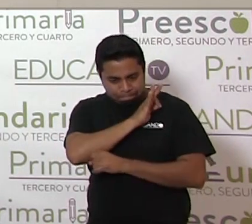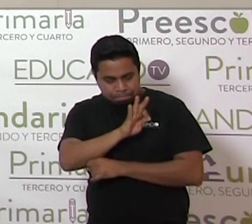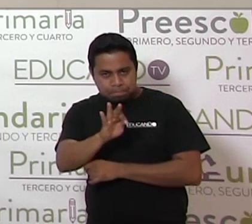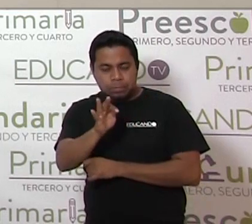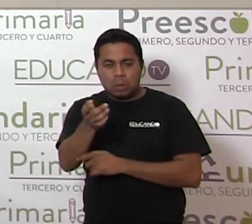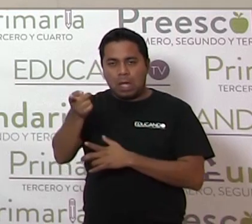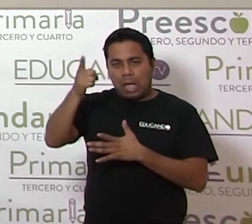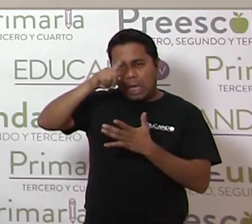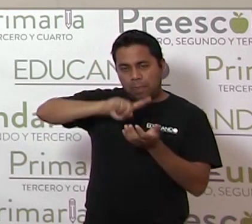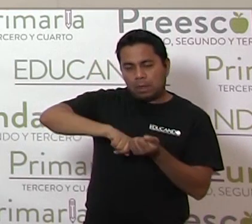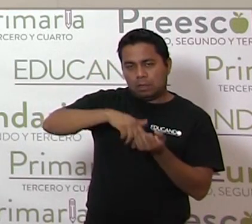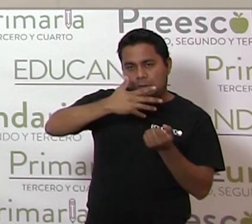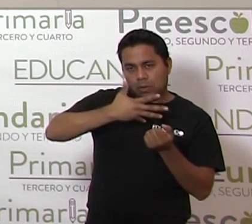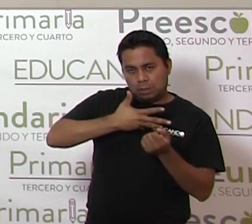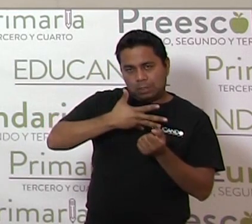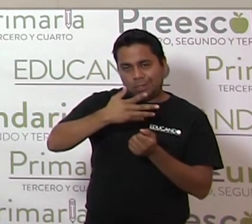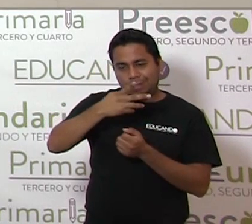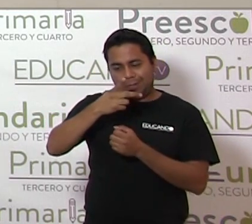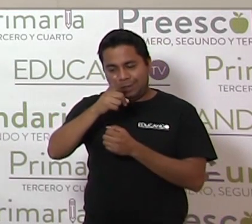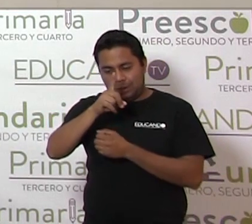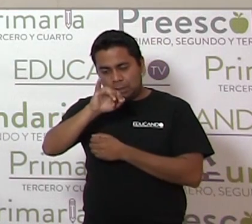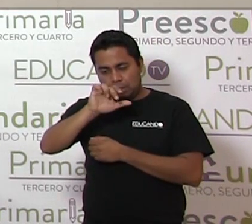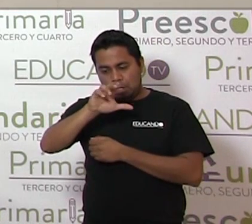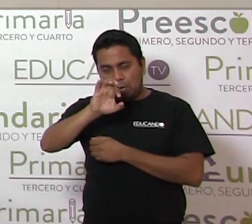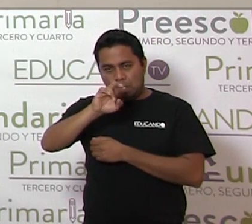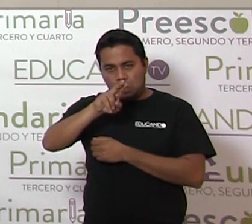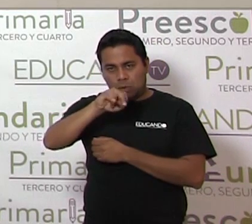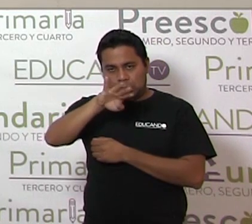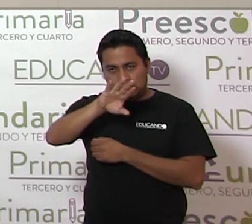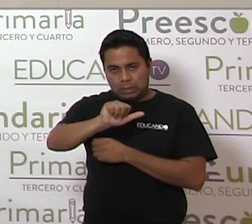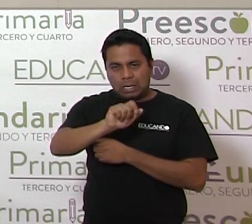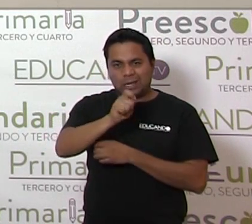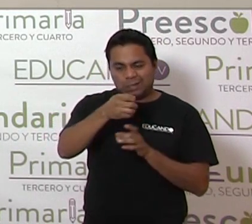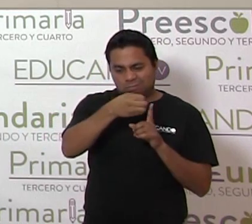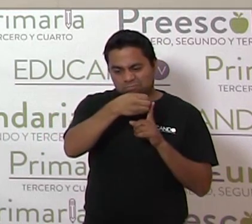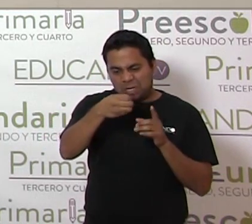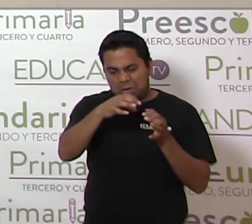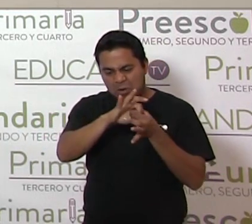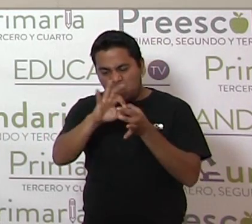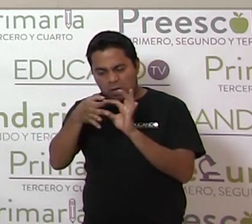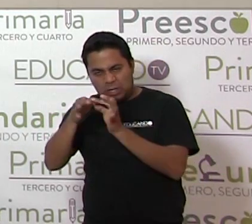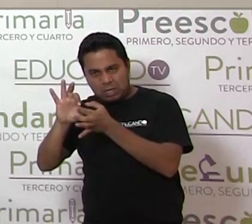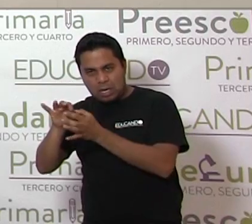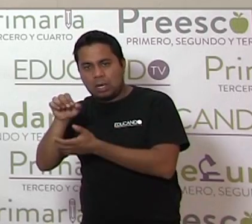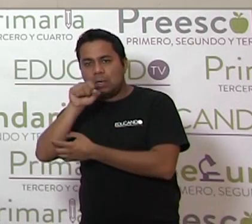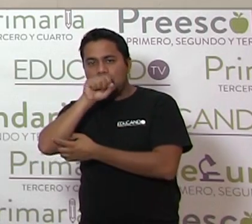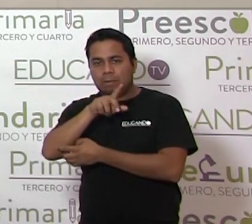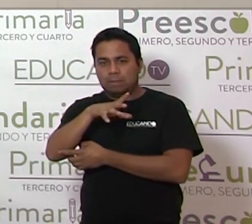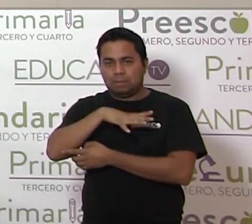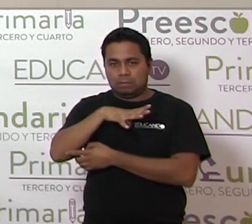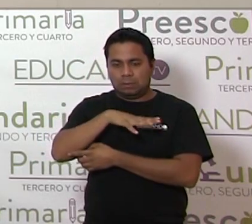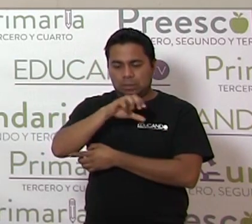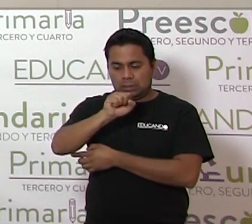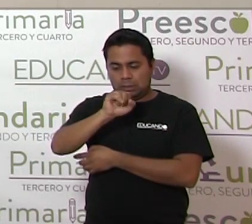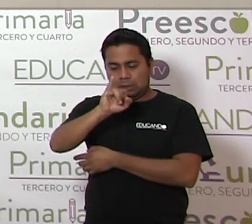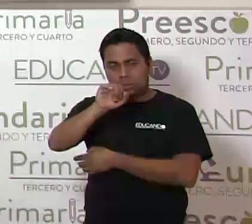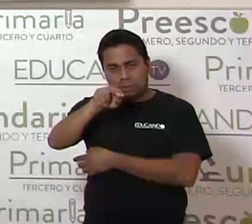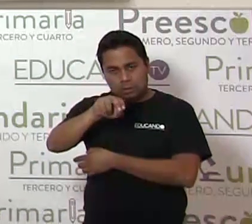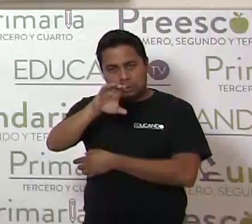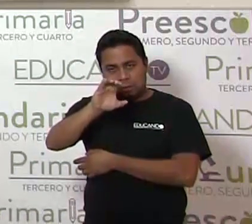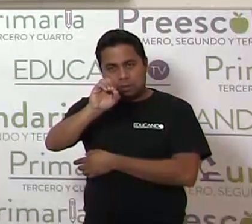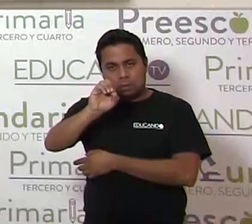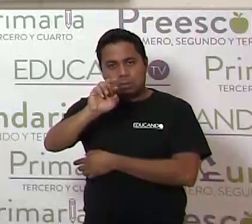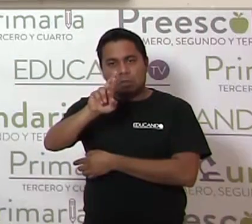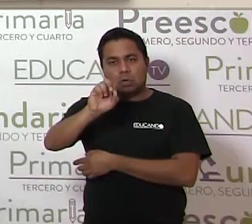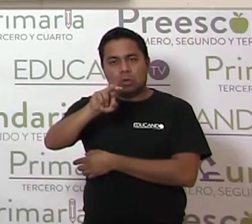existe diacrónica o lineal y también sincrónica. Vuelvo a